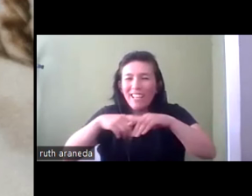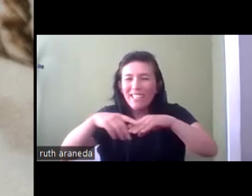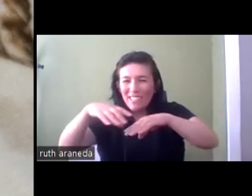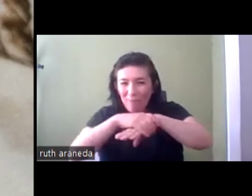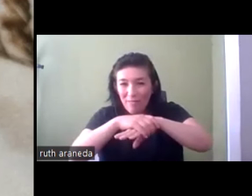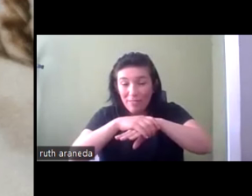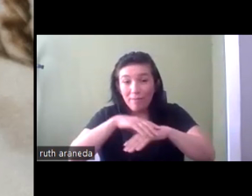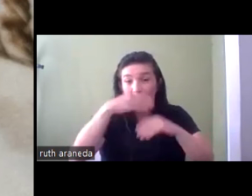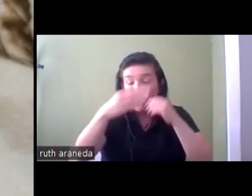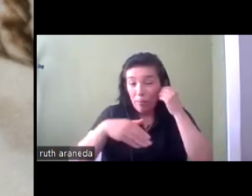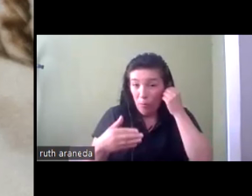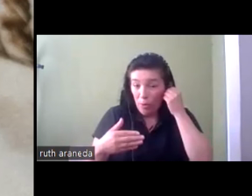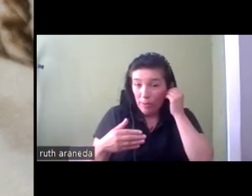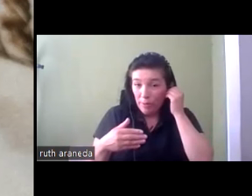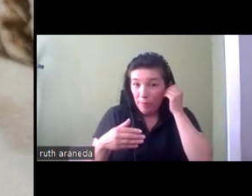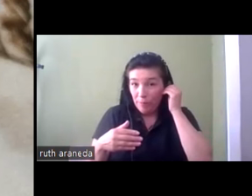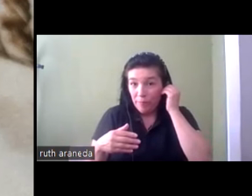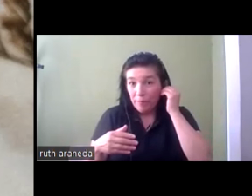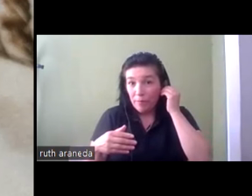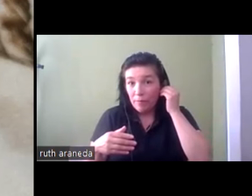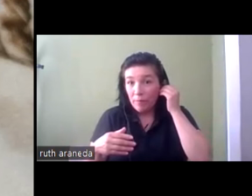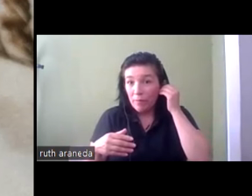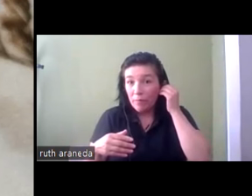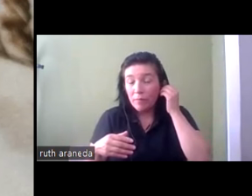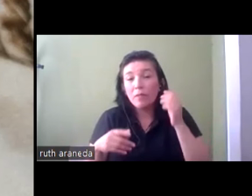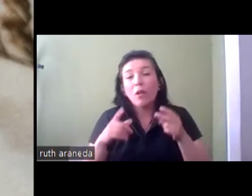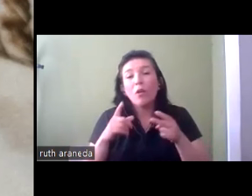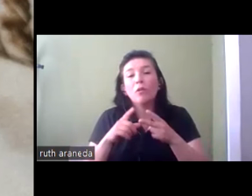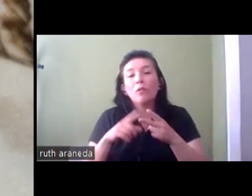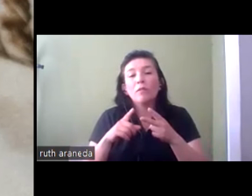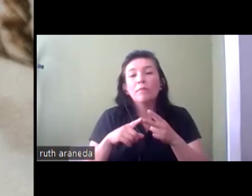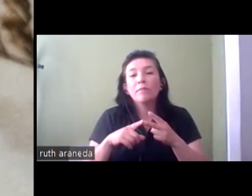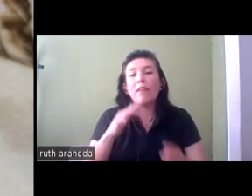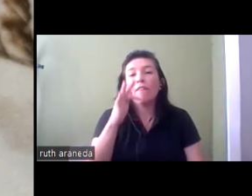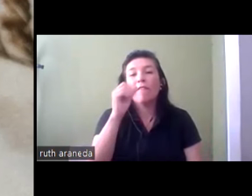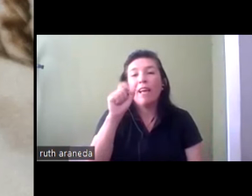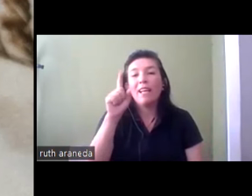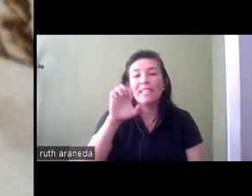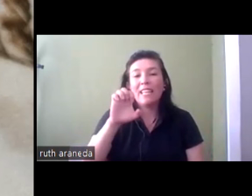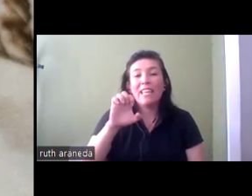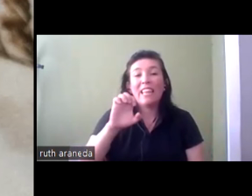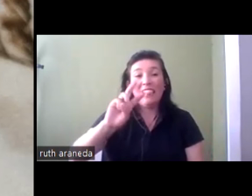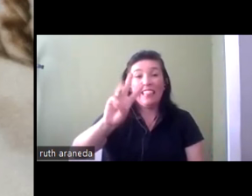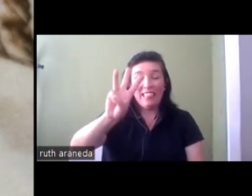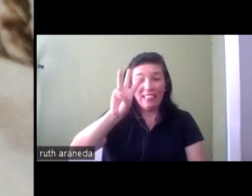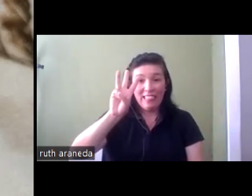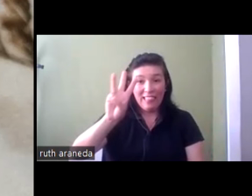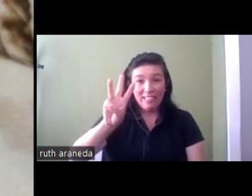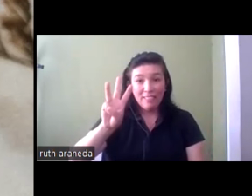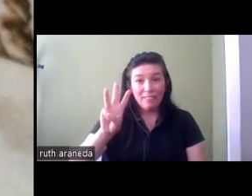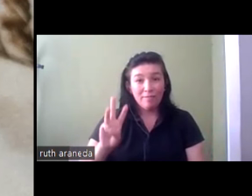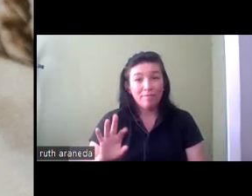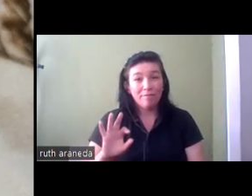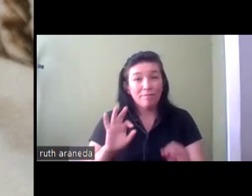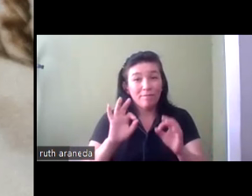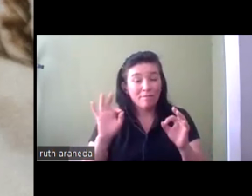Guita Inca, podemos reconocer la fase de Guita 3, y particularmente encontramos el